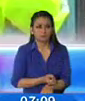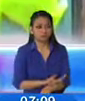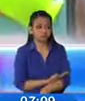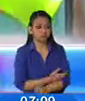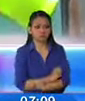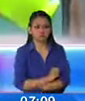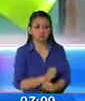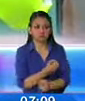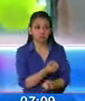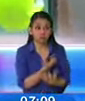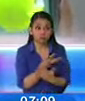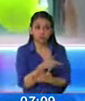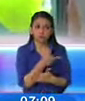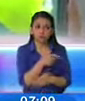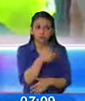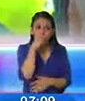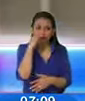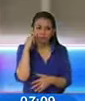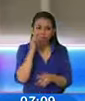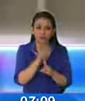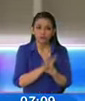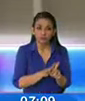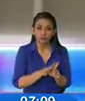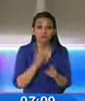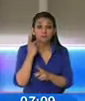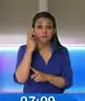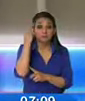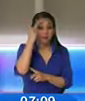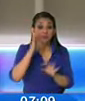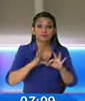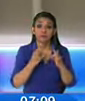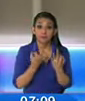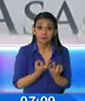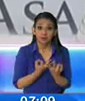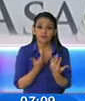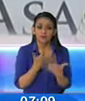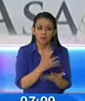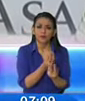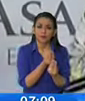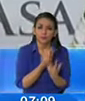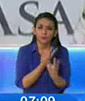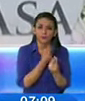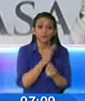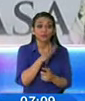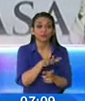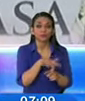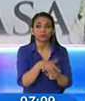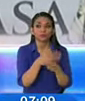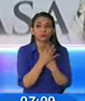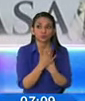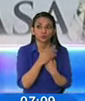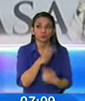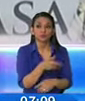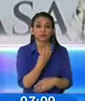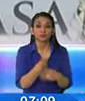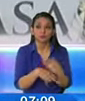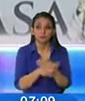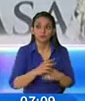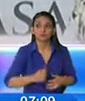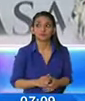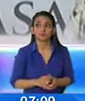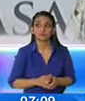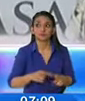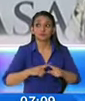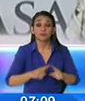vivencias no solamente de los padres de familia que nos han comentado la situación que están pasando sus hijos, sino que además